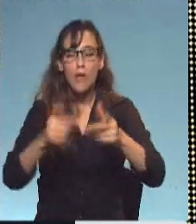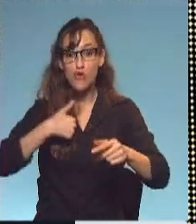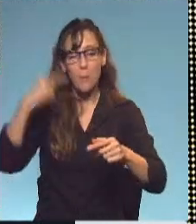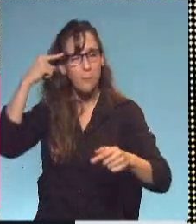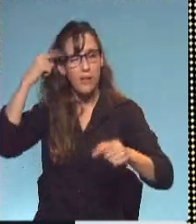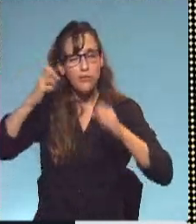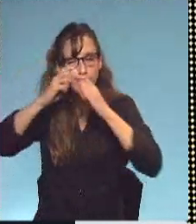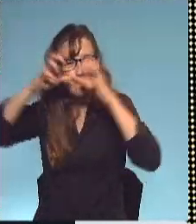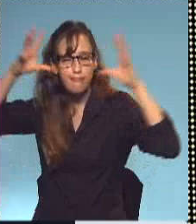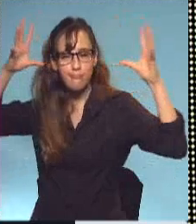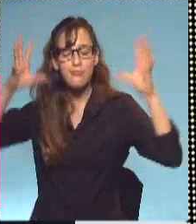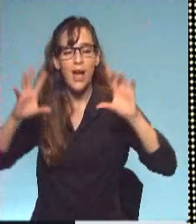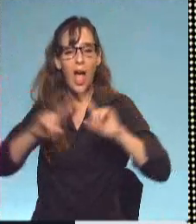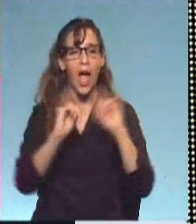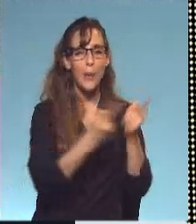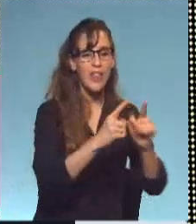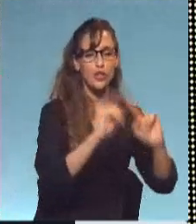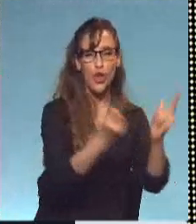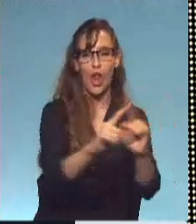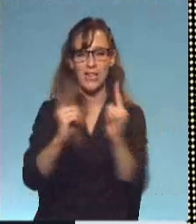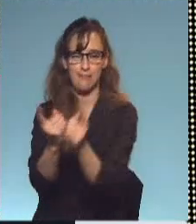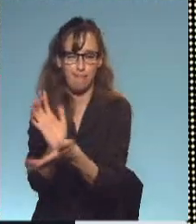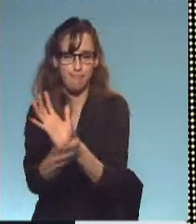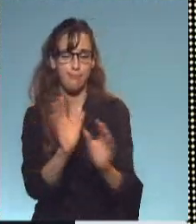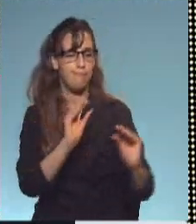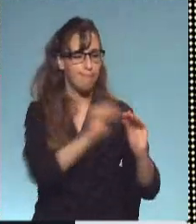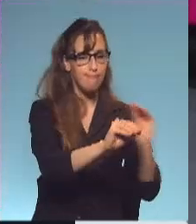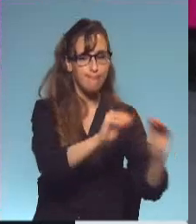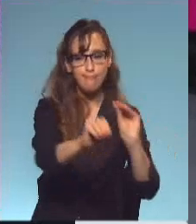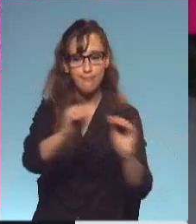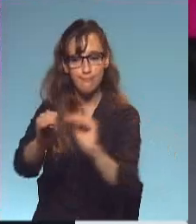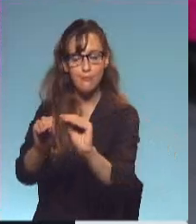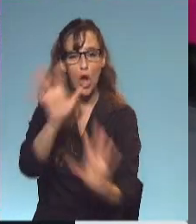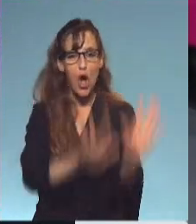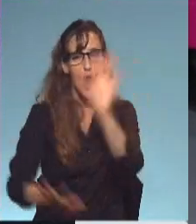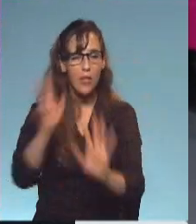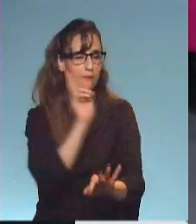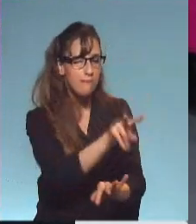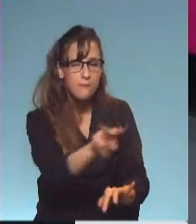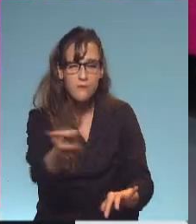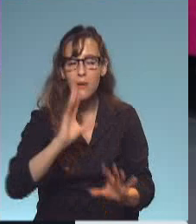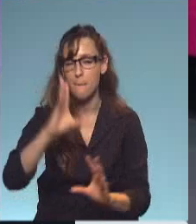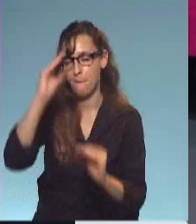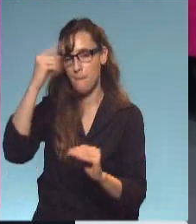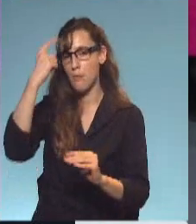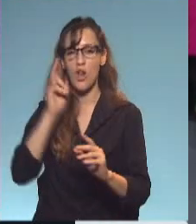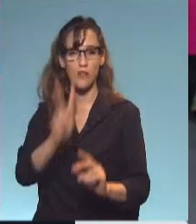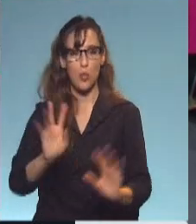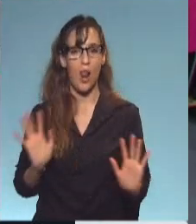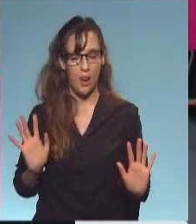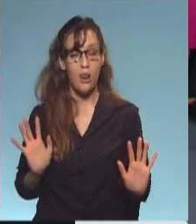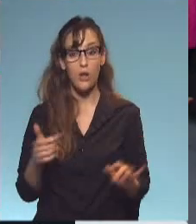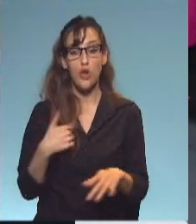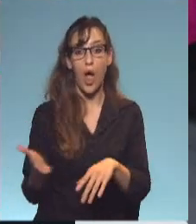habitaciones que forman un palacio y yo cada uno de estos objetos los meto en una habitación. ¿Pero qué son esas habitaciones? Son objetos que yo tengo